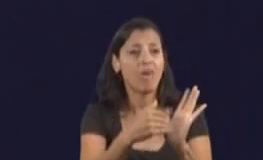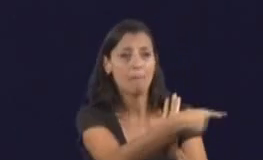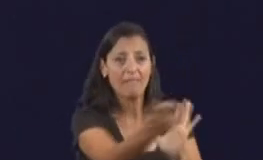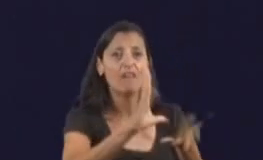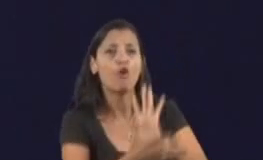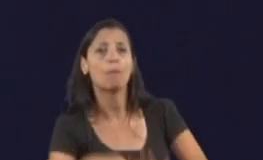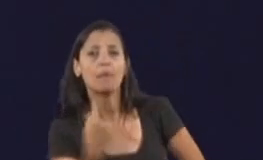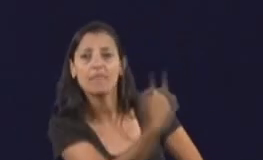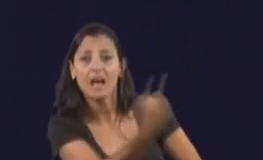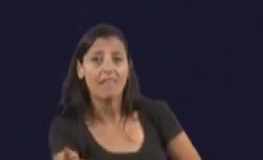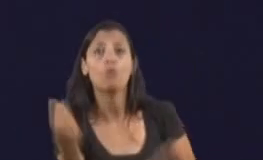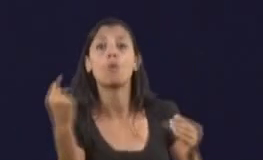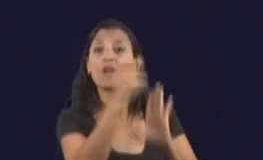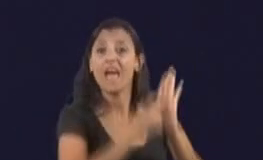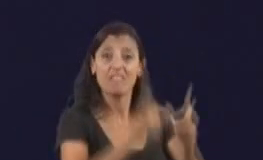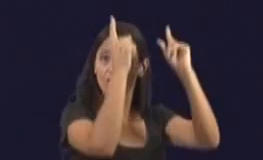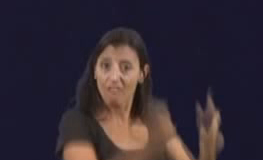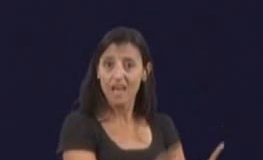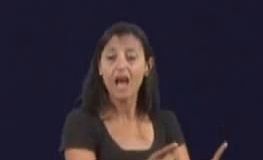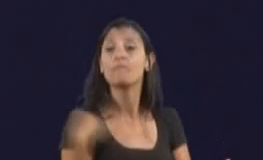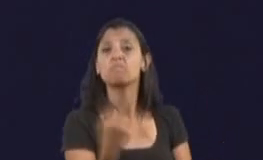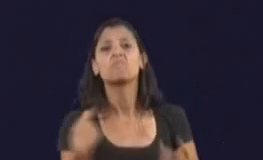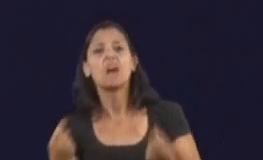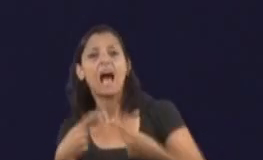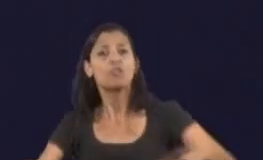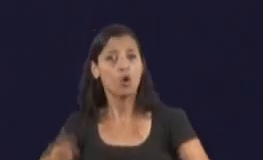la canasta del INDEC es fija y nuestros consumos son variables.